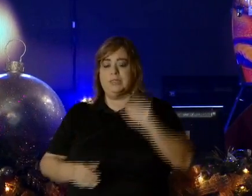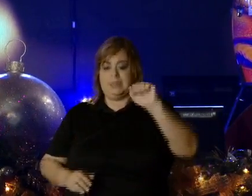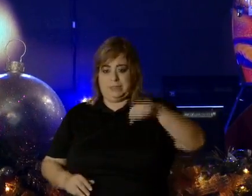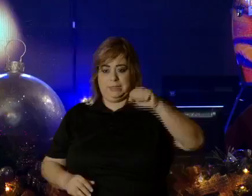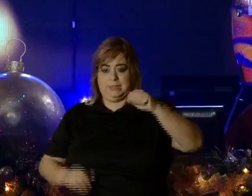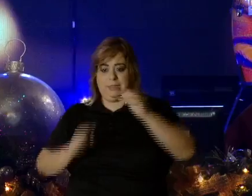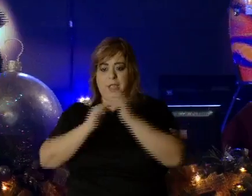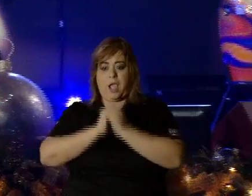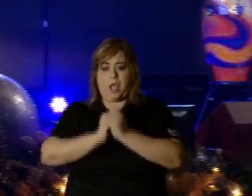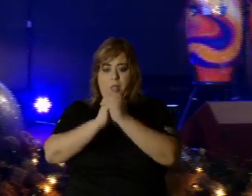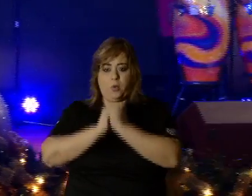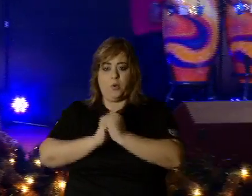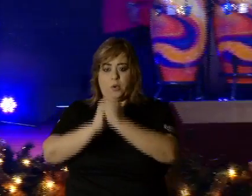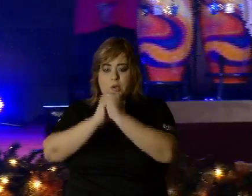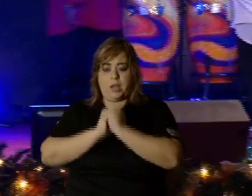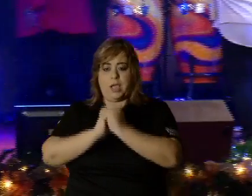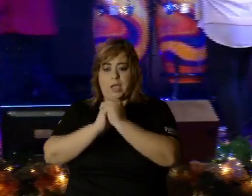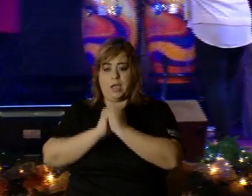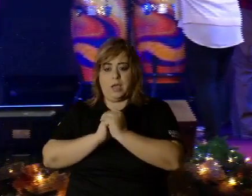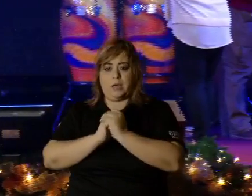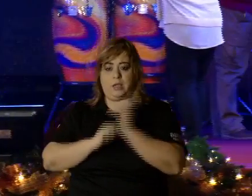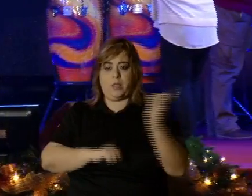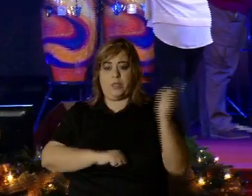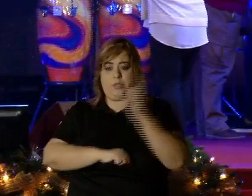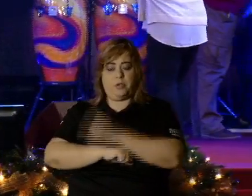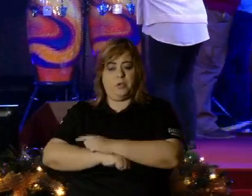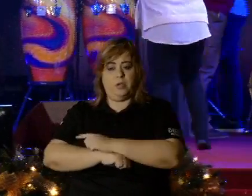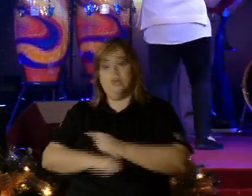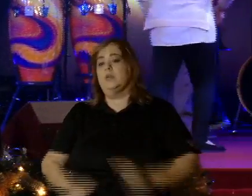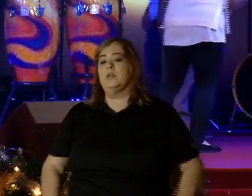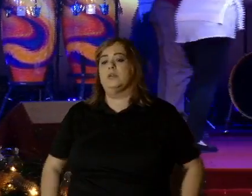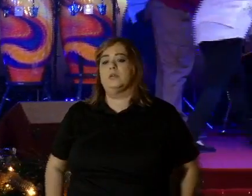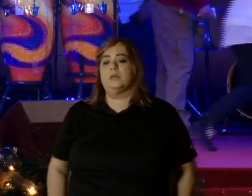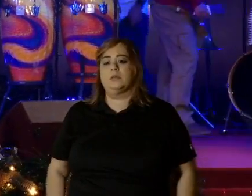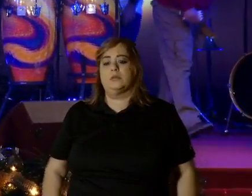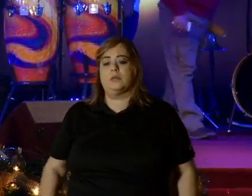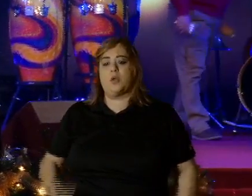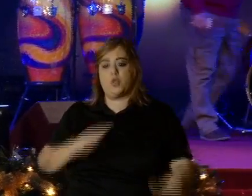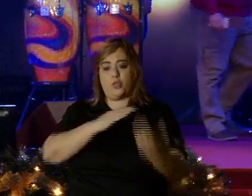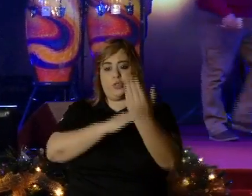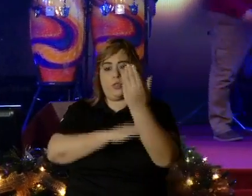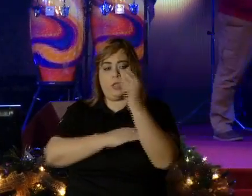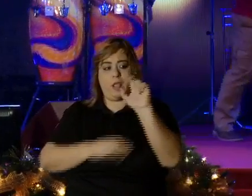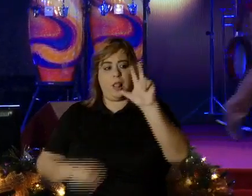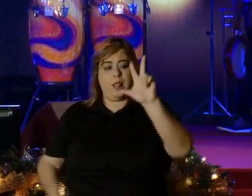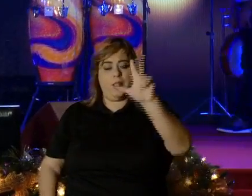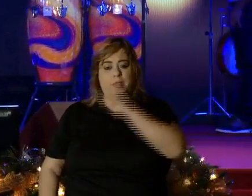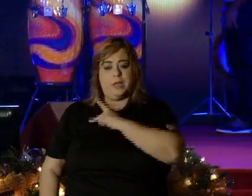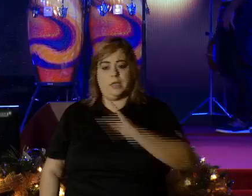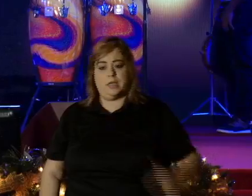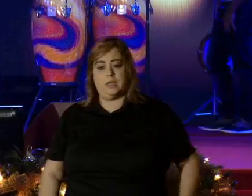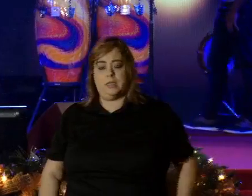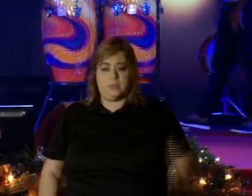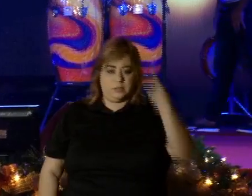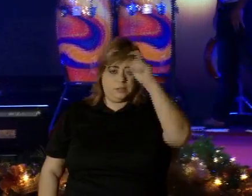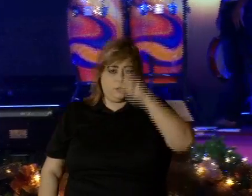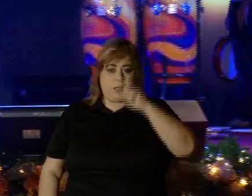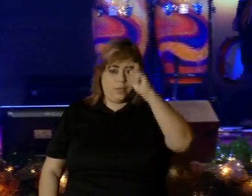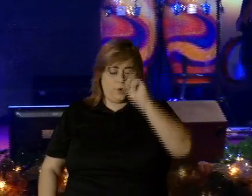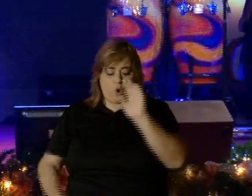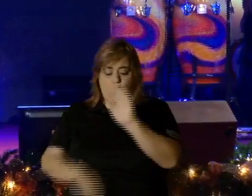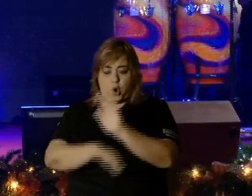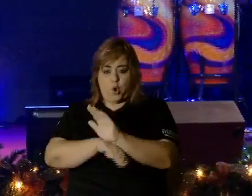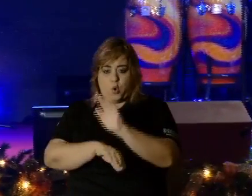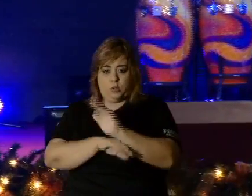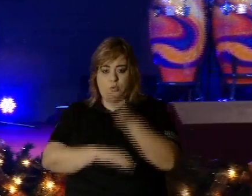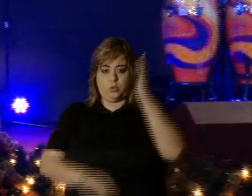Rey. Por el día usted es ella y por la noche también. Así que vamos a estar aquí en la casa del Señor. ¿Cuándo